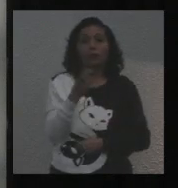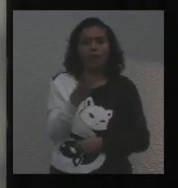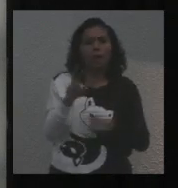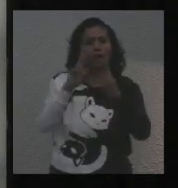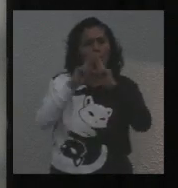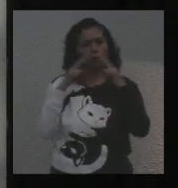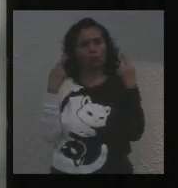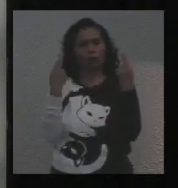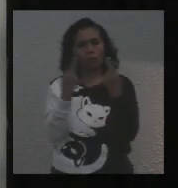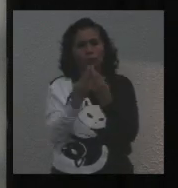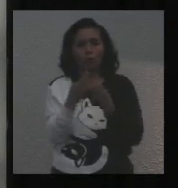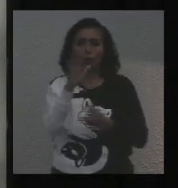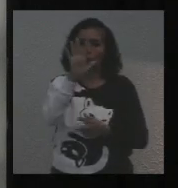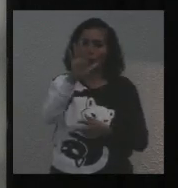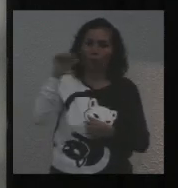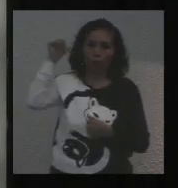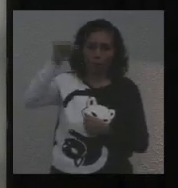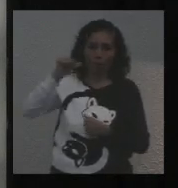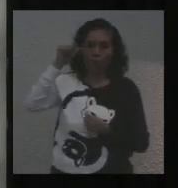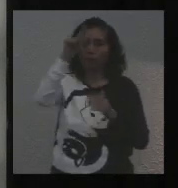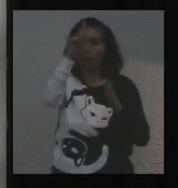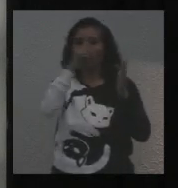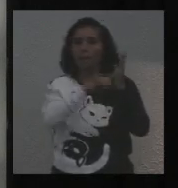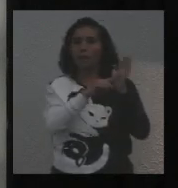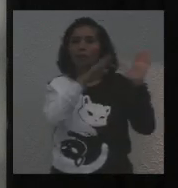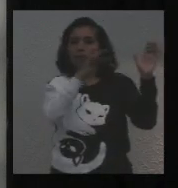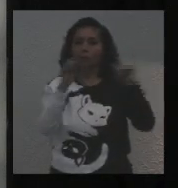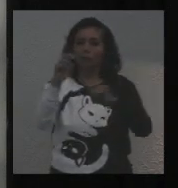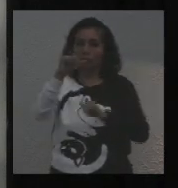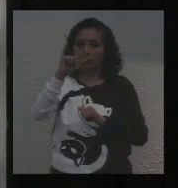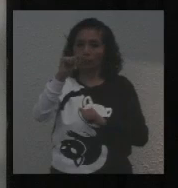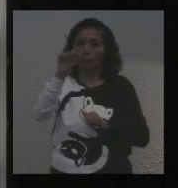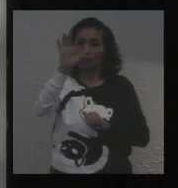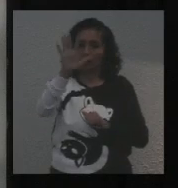sesión solemne el 5 de abril de 1975.